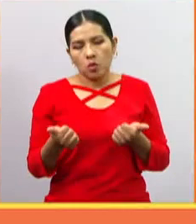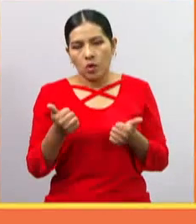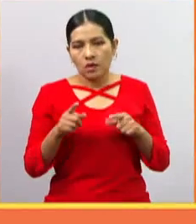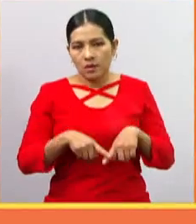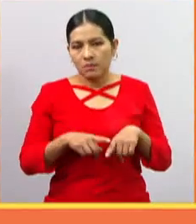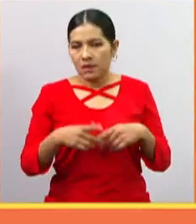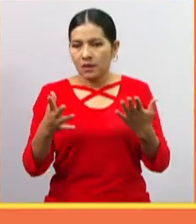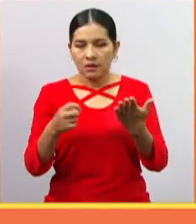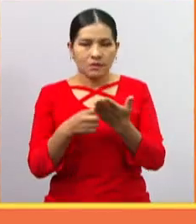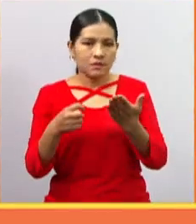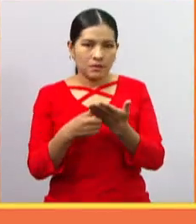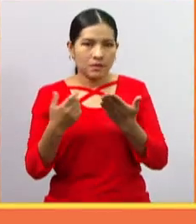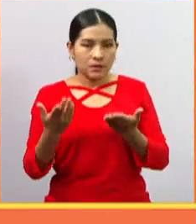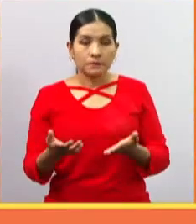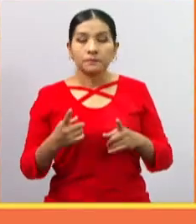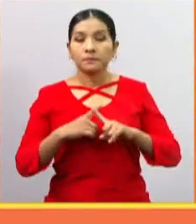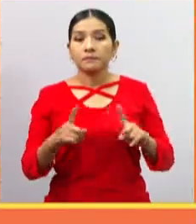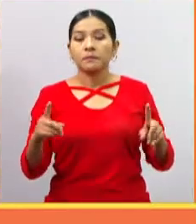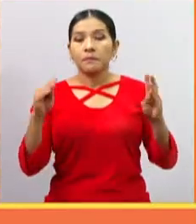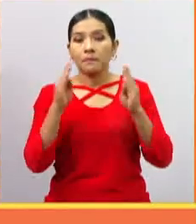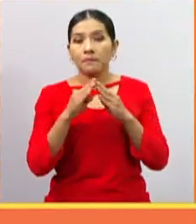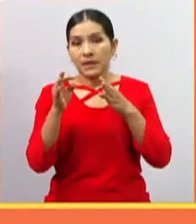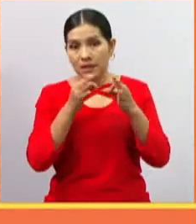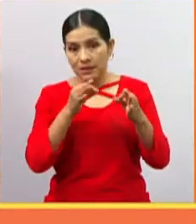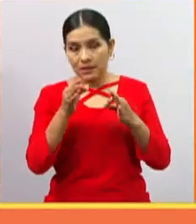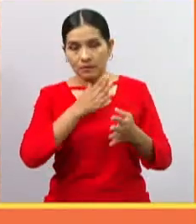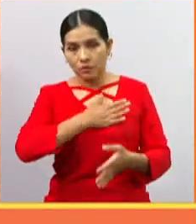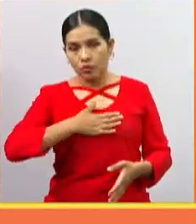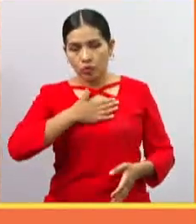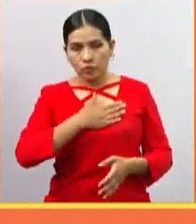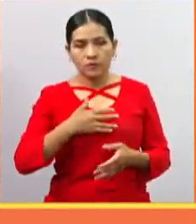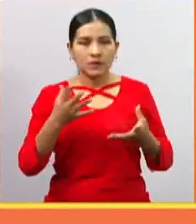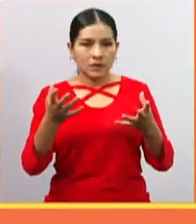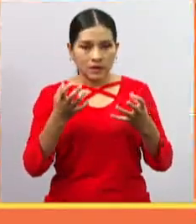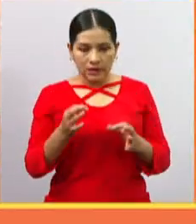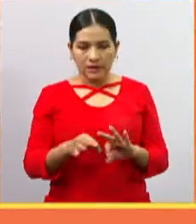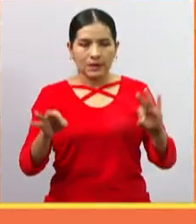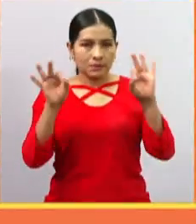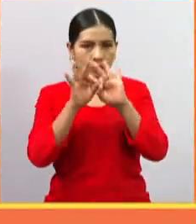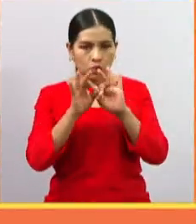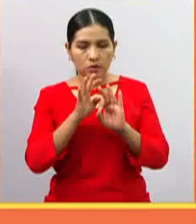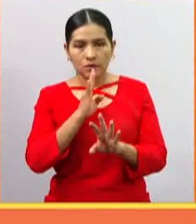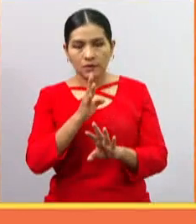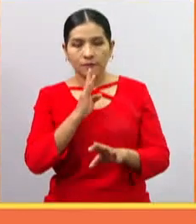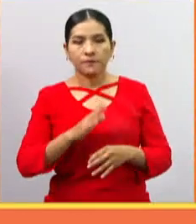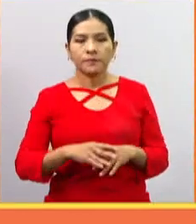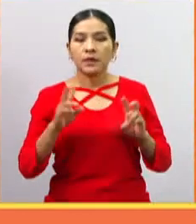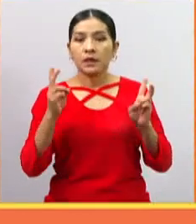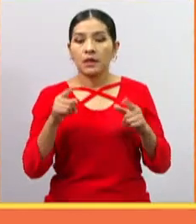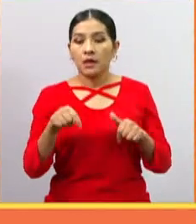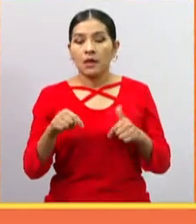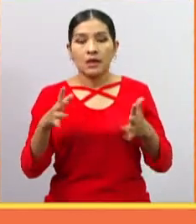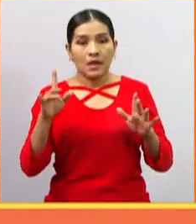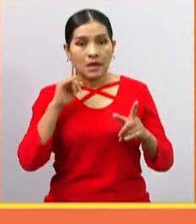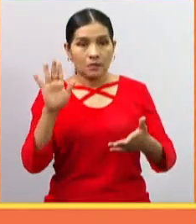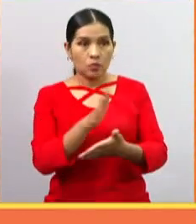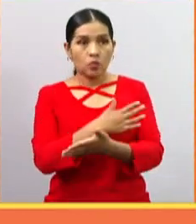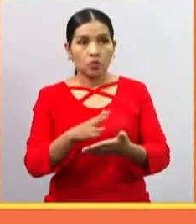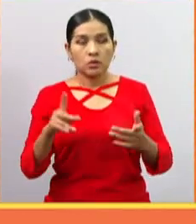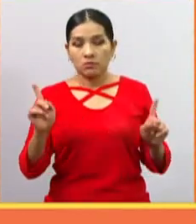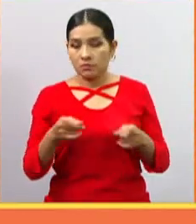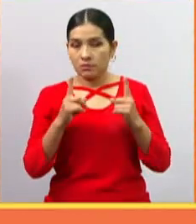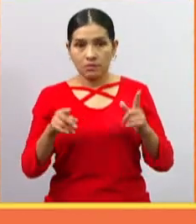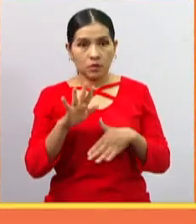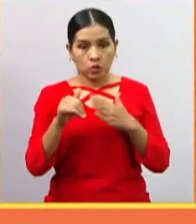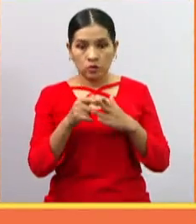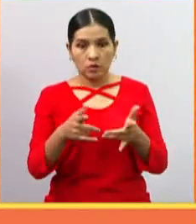válidas. Permíteme decirte algo que me parece importante. Sí, por favor. En este concierto, en esta